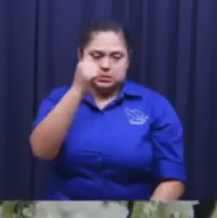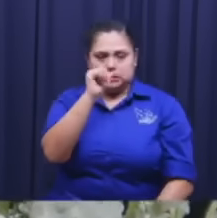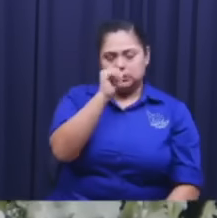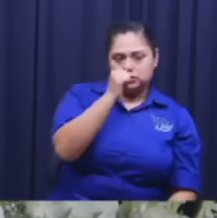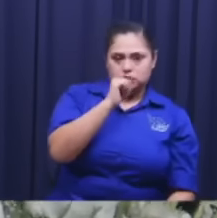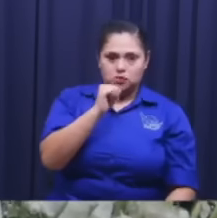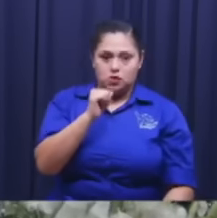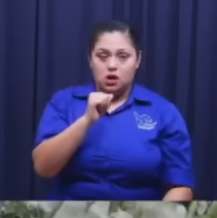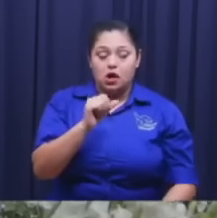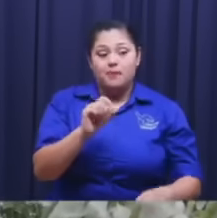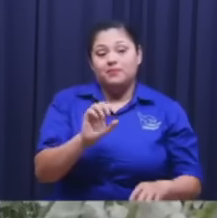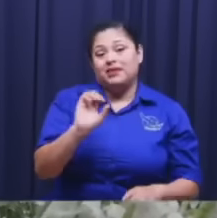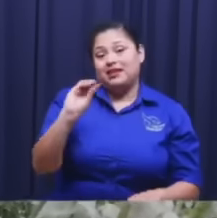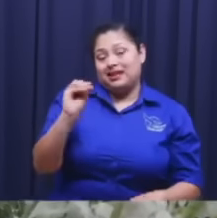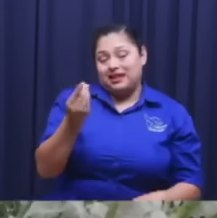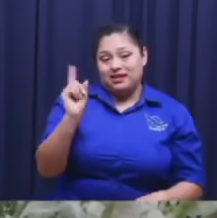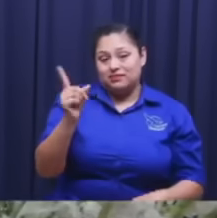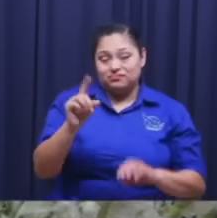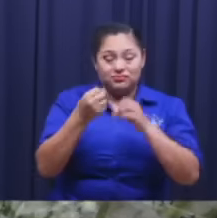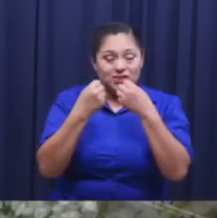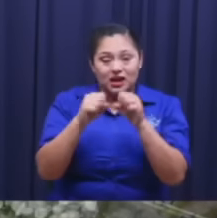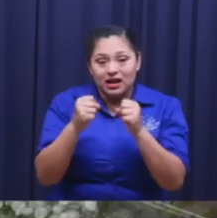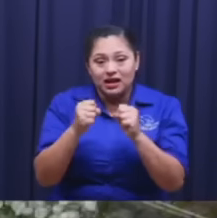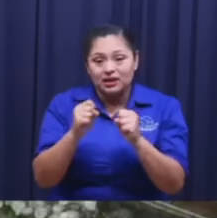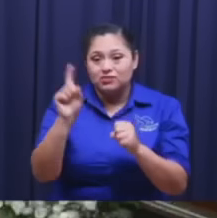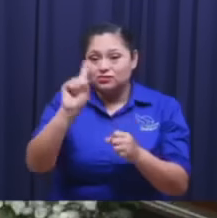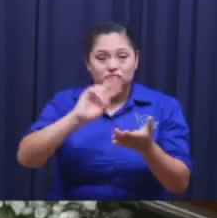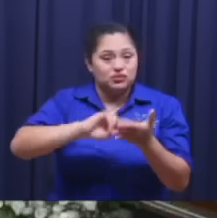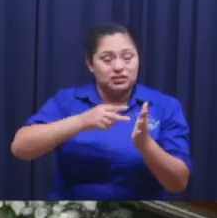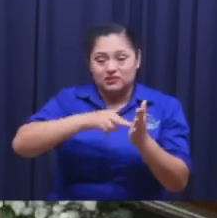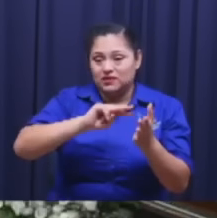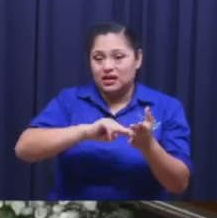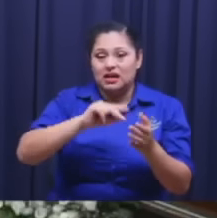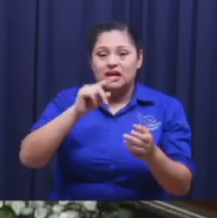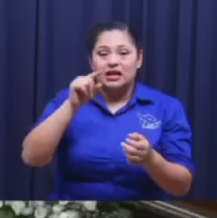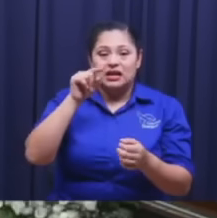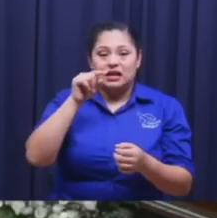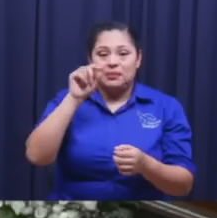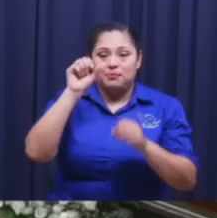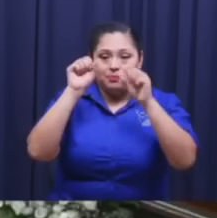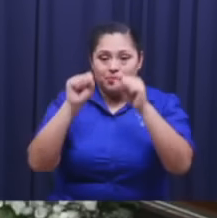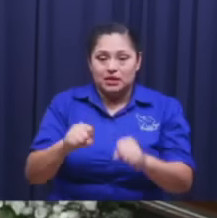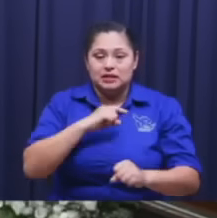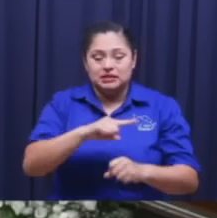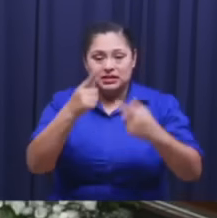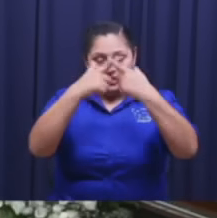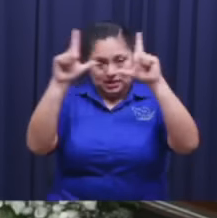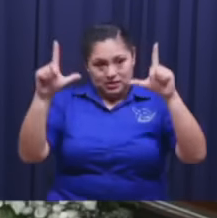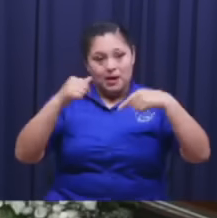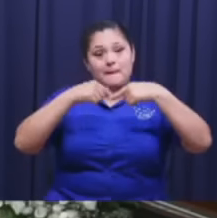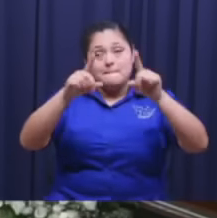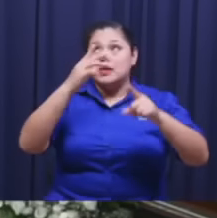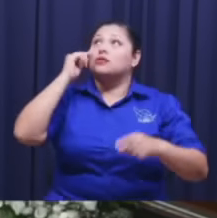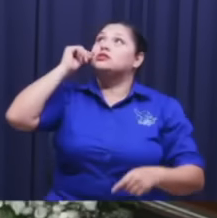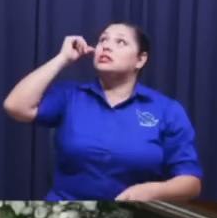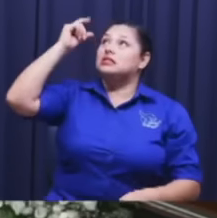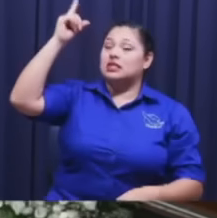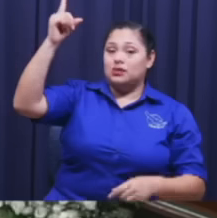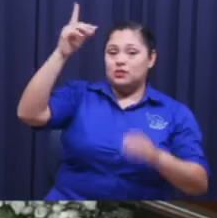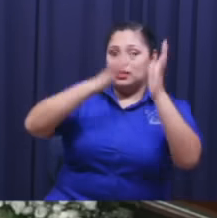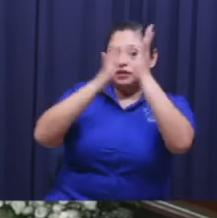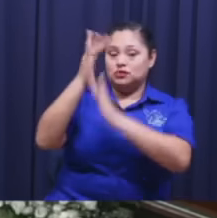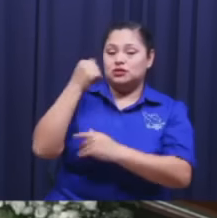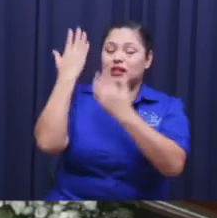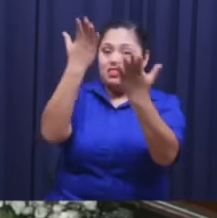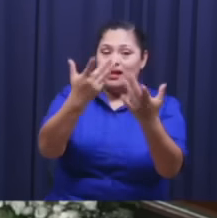libre. Pero si el Hijo te liberara, seréis verdaderamente libres. Denle un